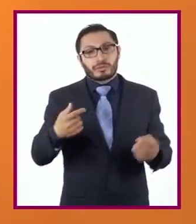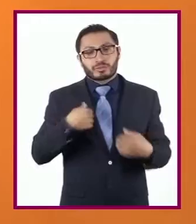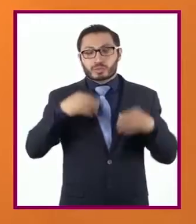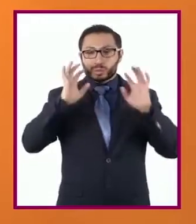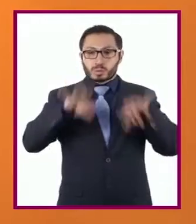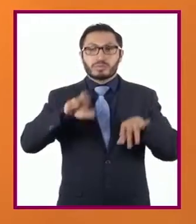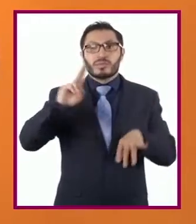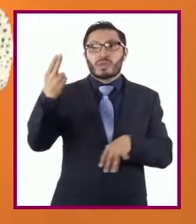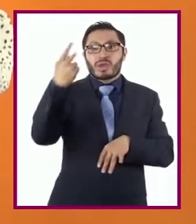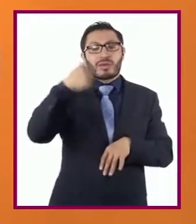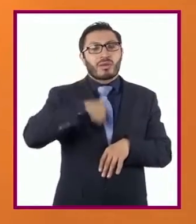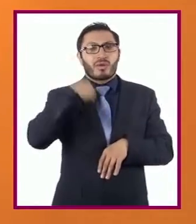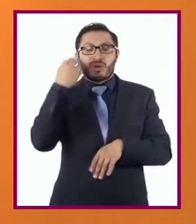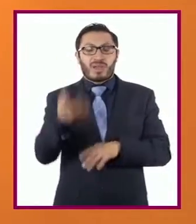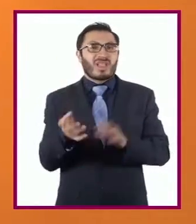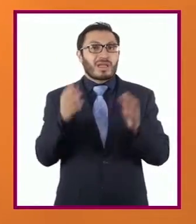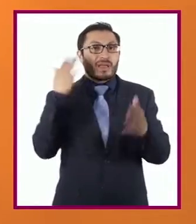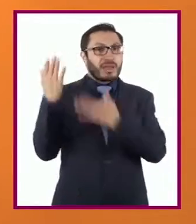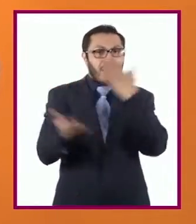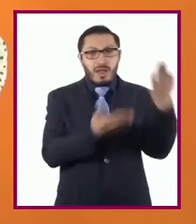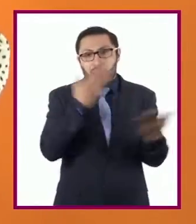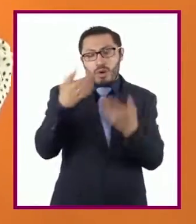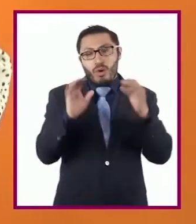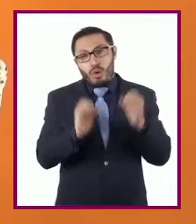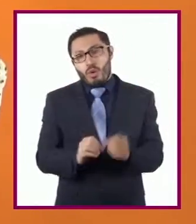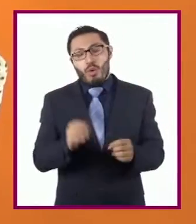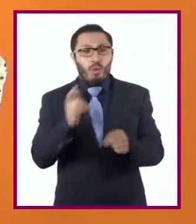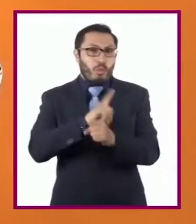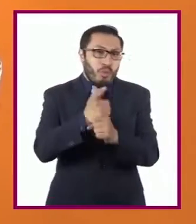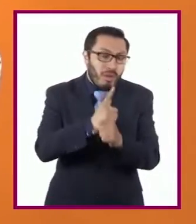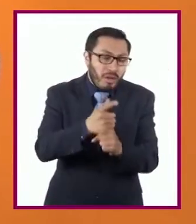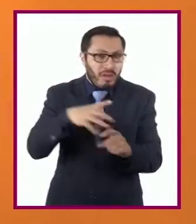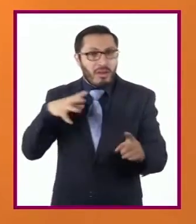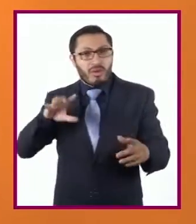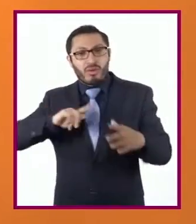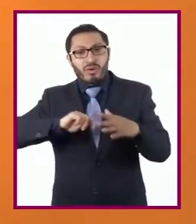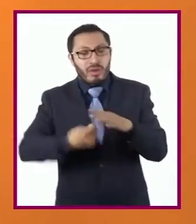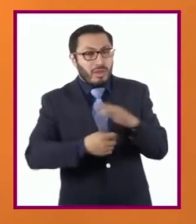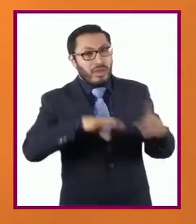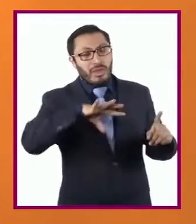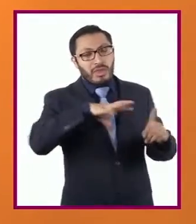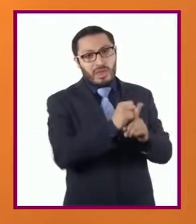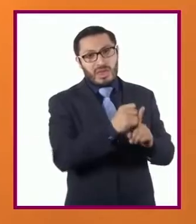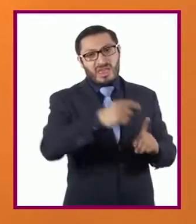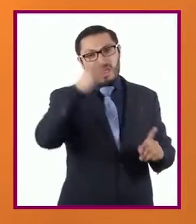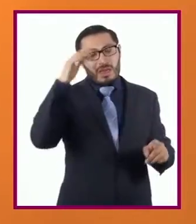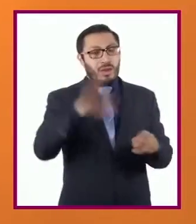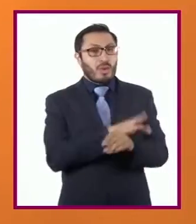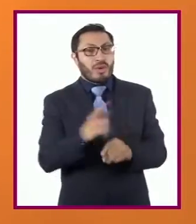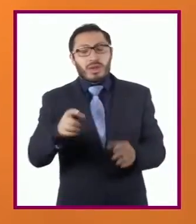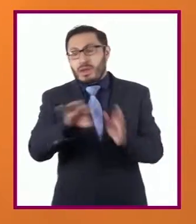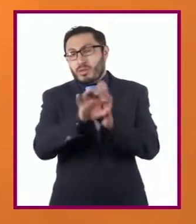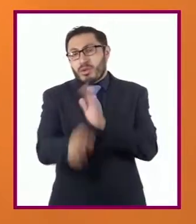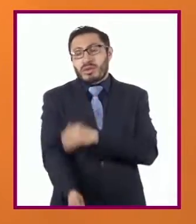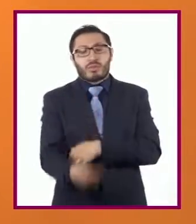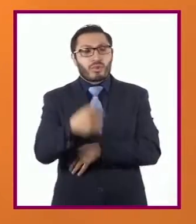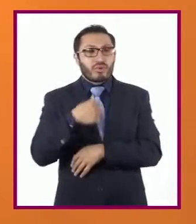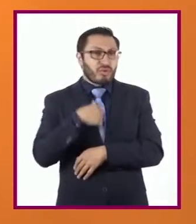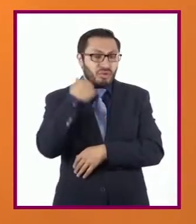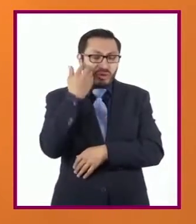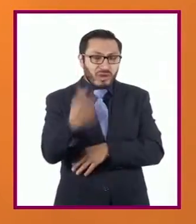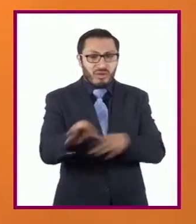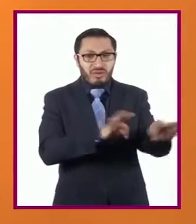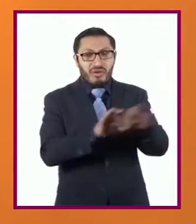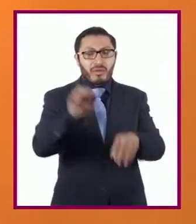quiero estudiar? ¿O qué necesito para tener esta carrera técnica? Porque a mí me gustaría trabajar en la industria automotriz con